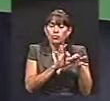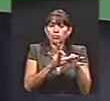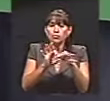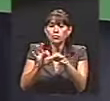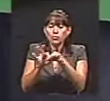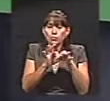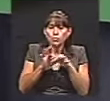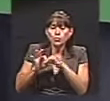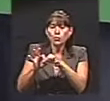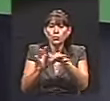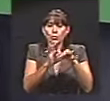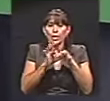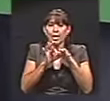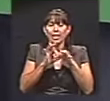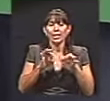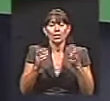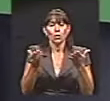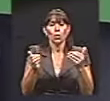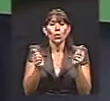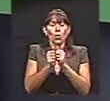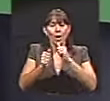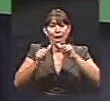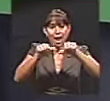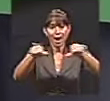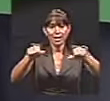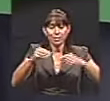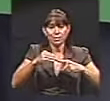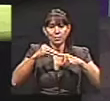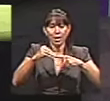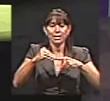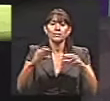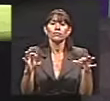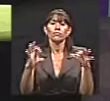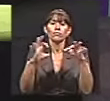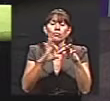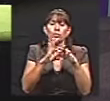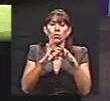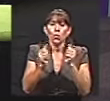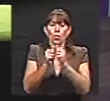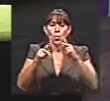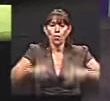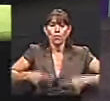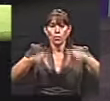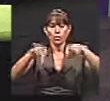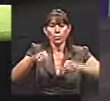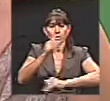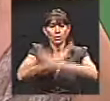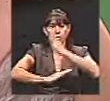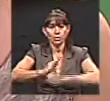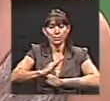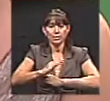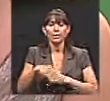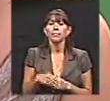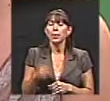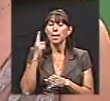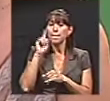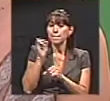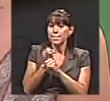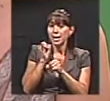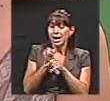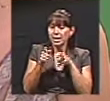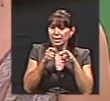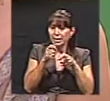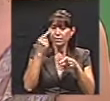áreas principales que tienen que ver con la vida de las personas con discapacidad. Ok, ahora, para el ente rector, ¿cuáles serían los